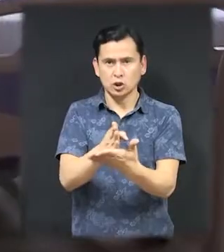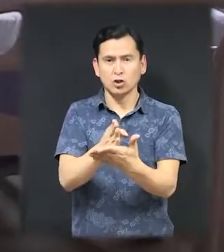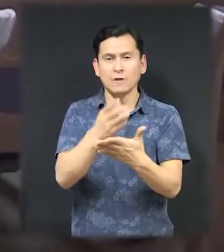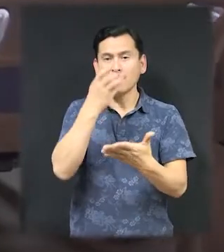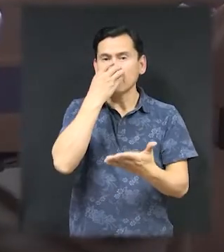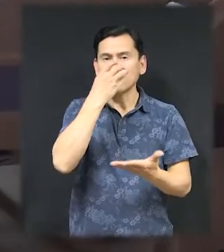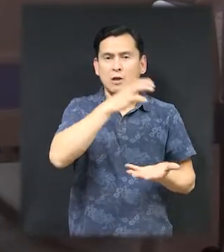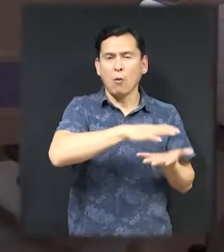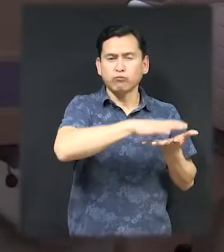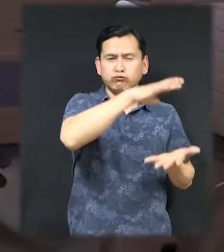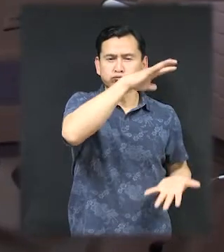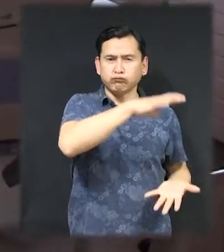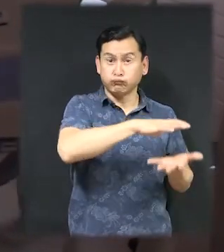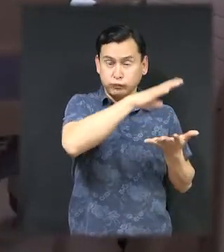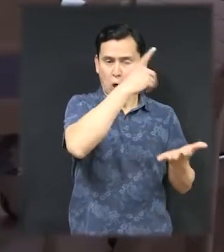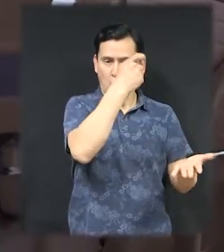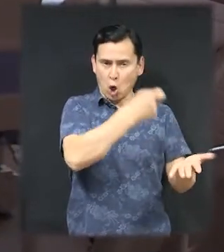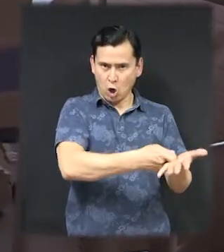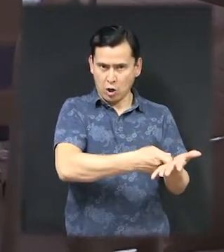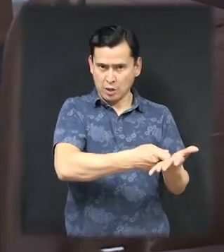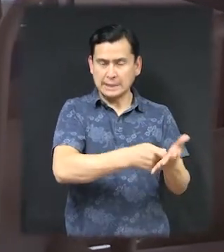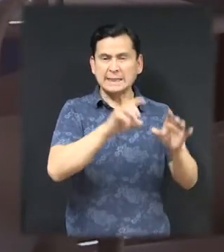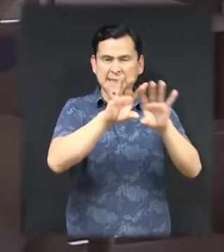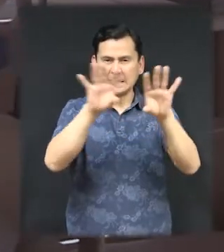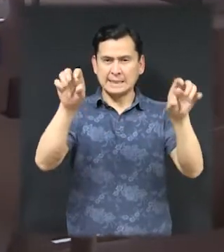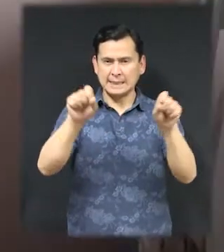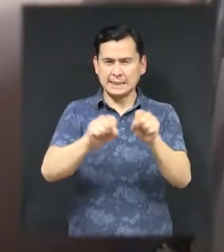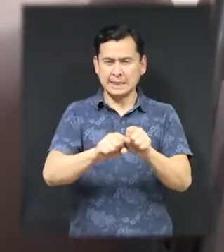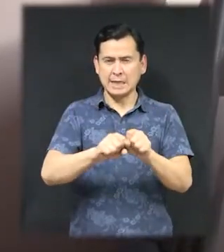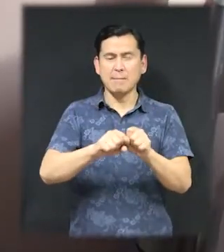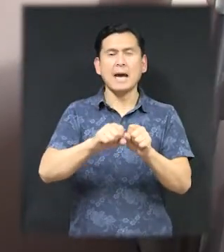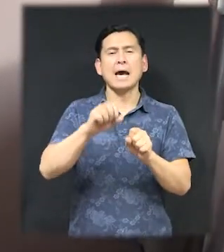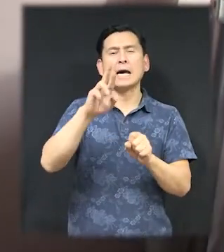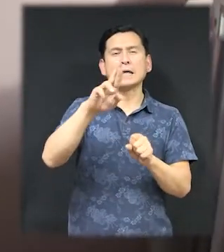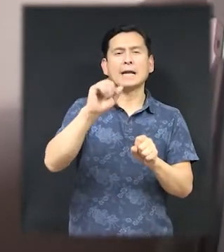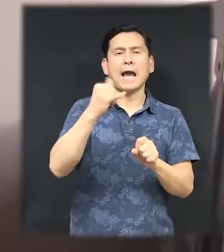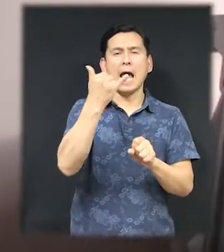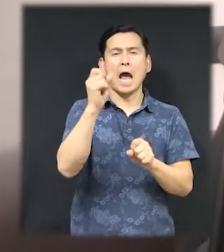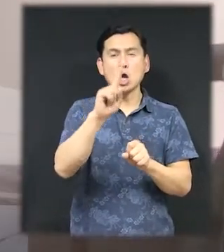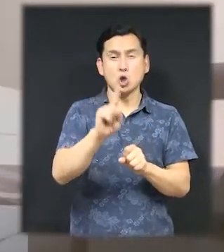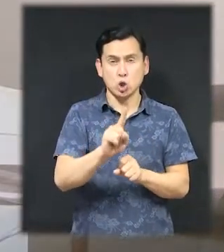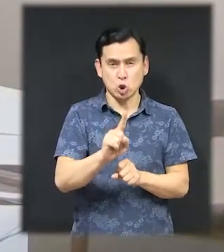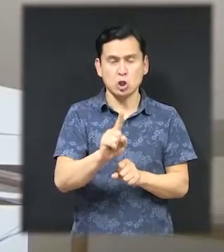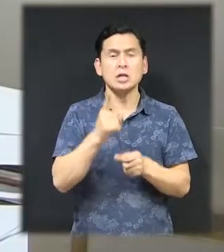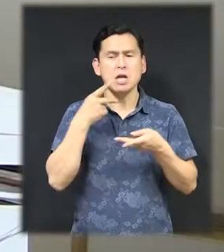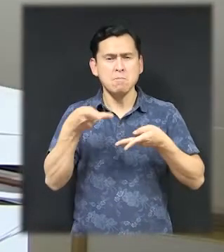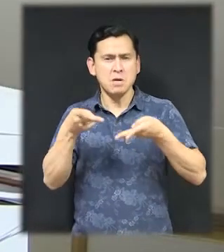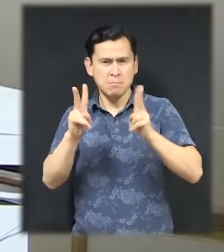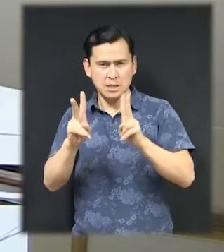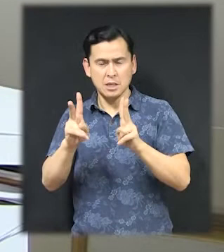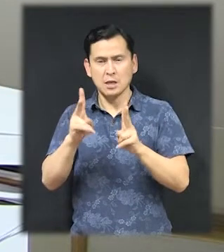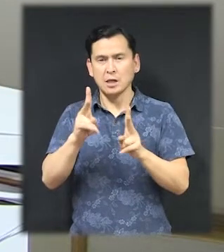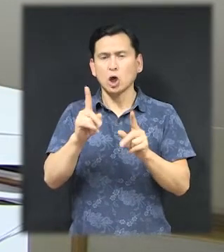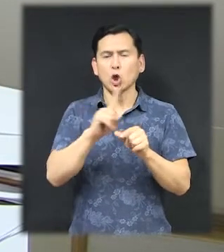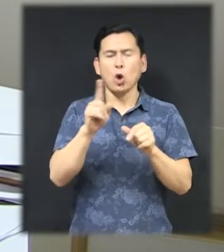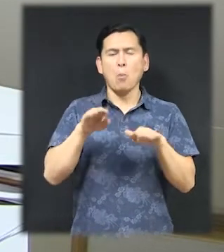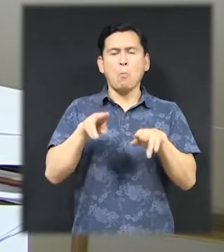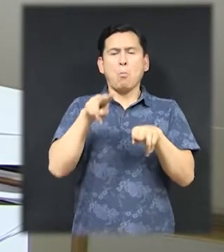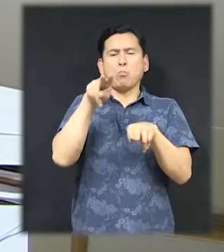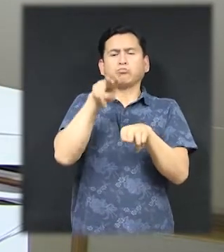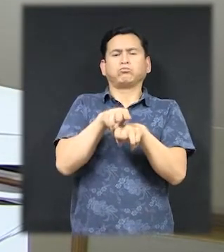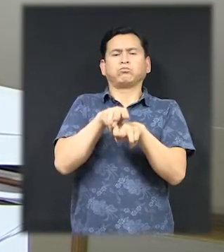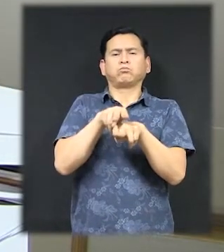entrar los auxiliares cada 5 minutos a ver o a monitorizar, porque estas pantallas son móviles.